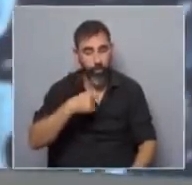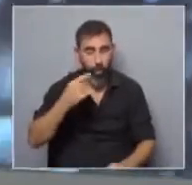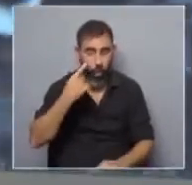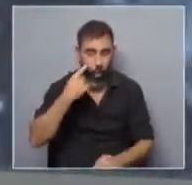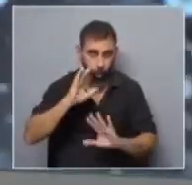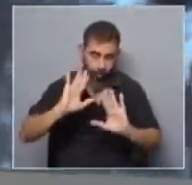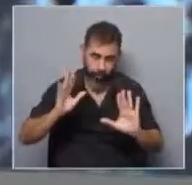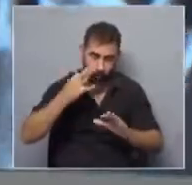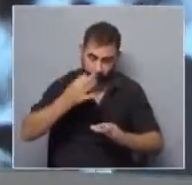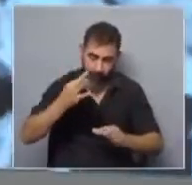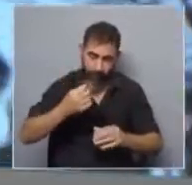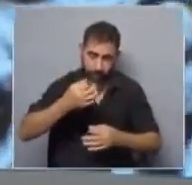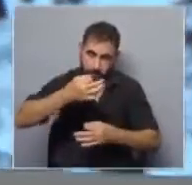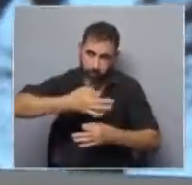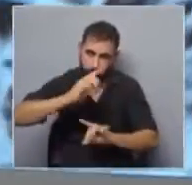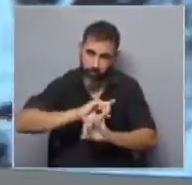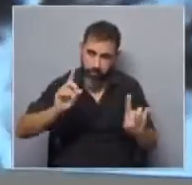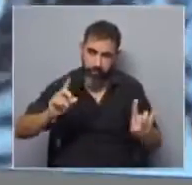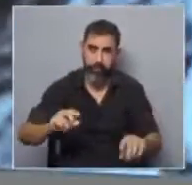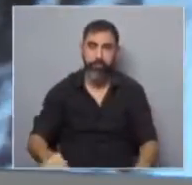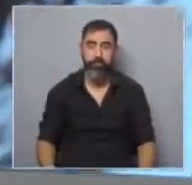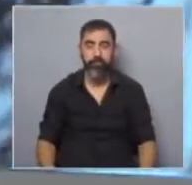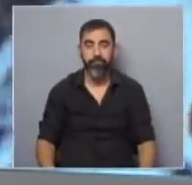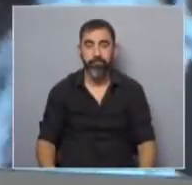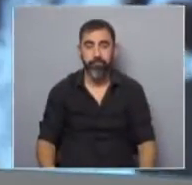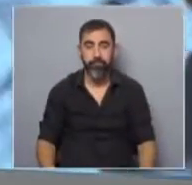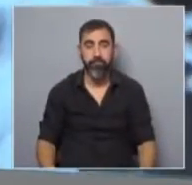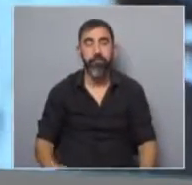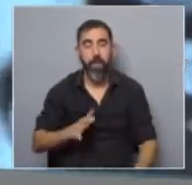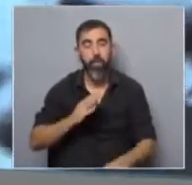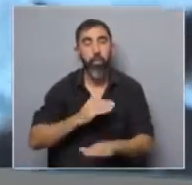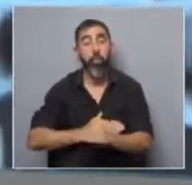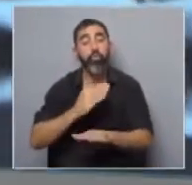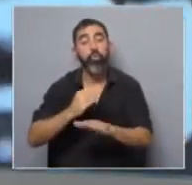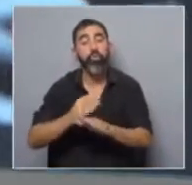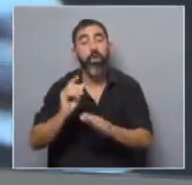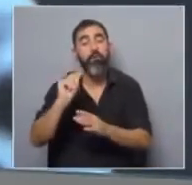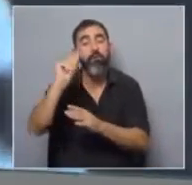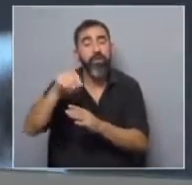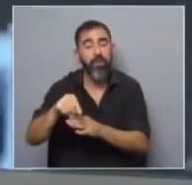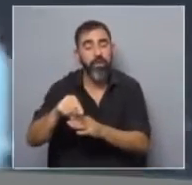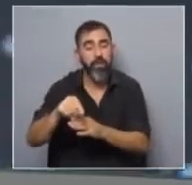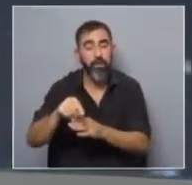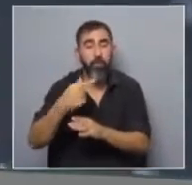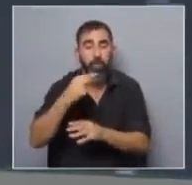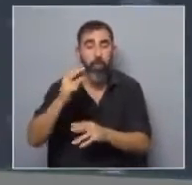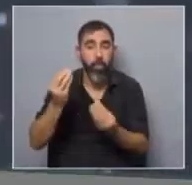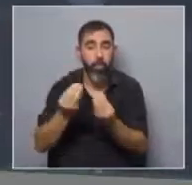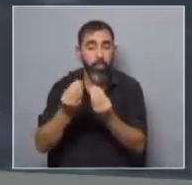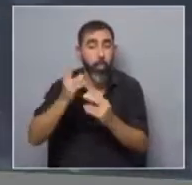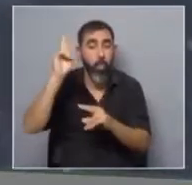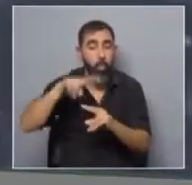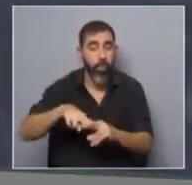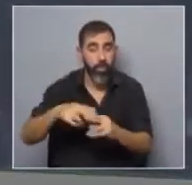de especialidad. Obvio, claro. Creo que, bueno, secuelas permanentes, la cantidad de muertes